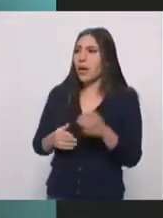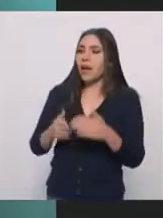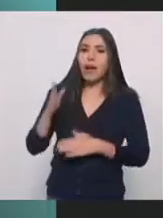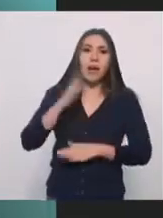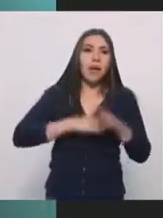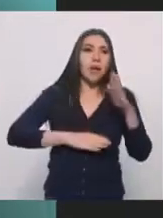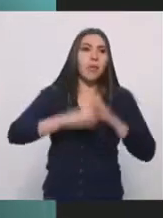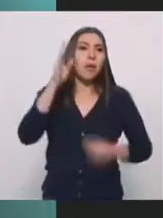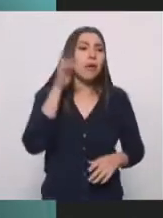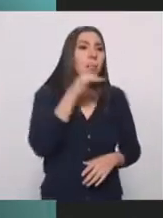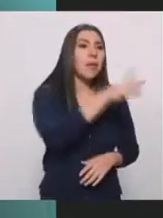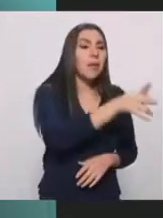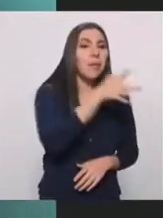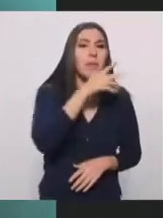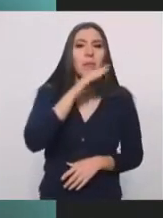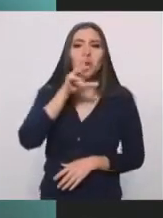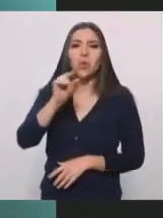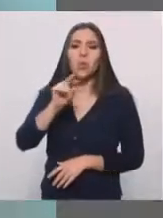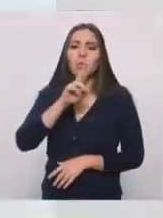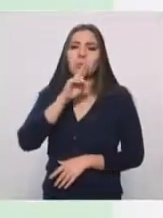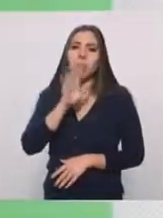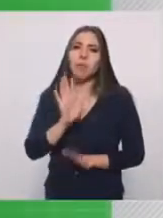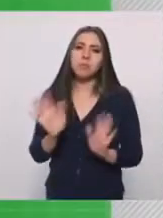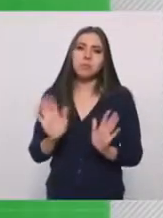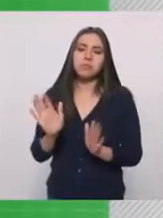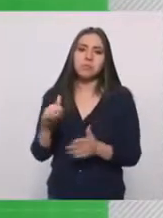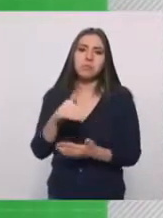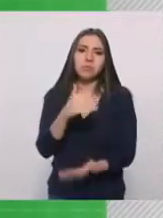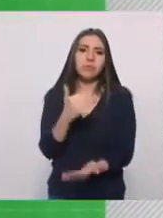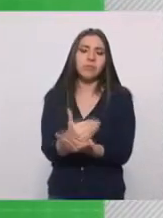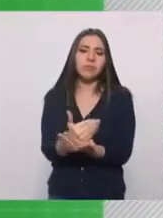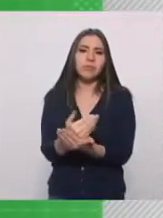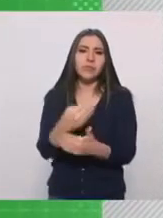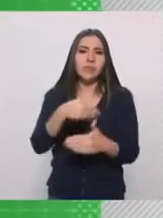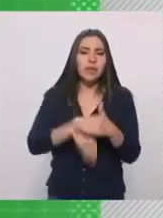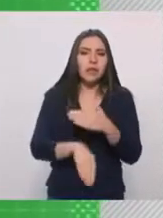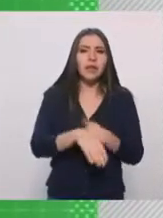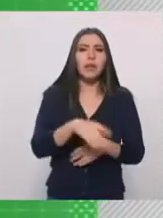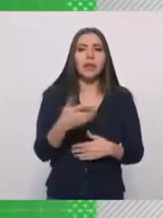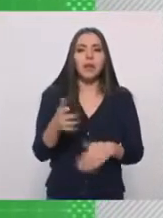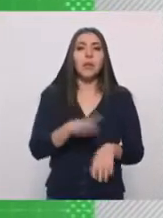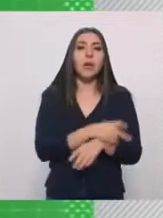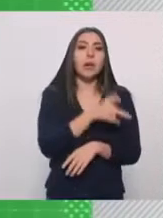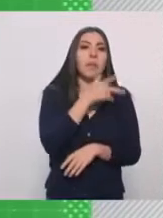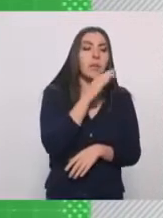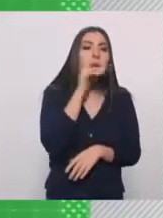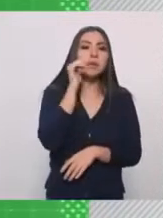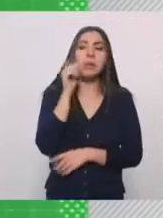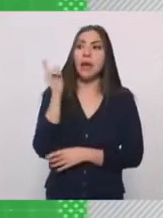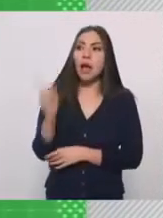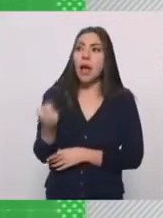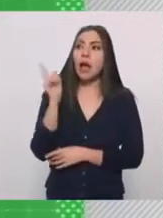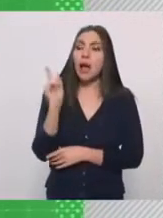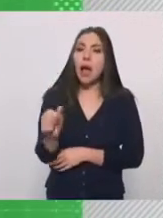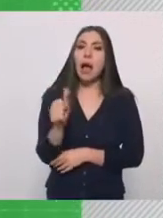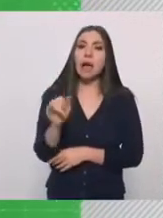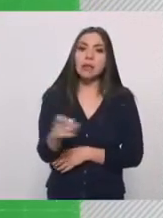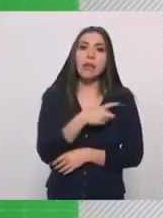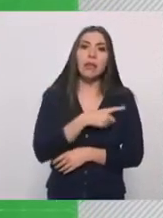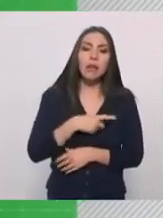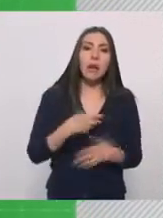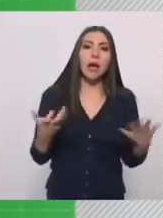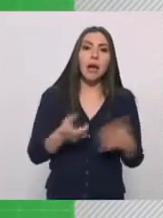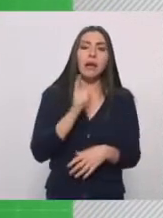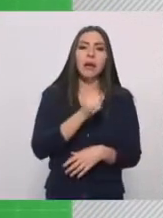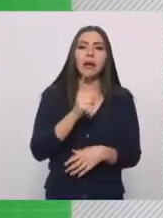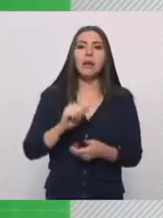los padres, ¿no? Además de estos padres que están siempre como señalándole cómo deben ser las cosas y demás, y eso pues uno